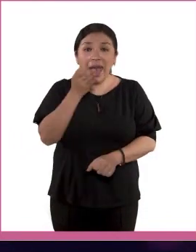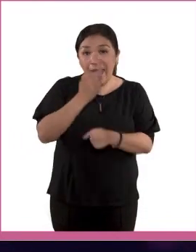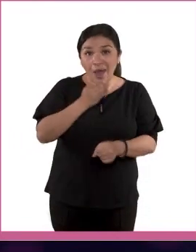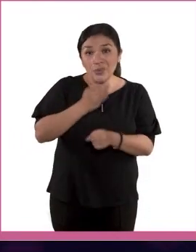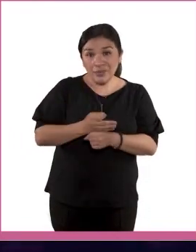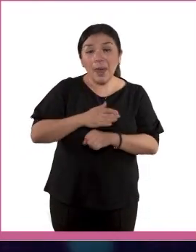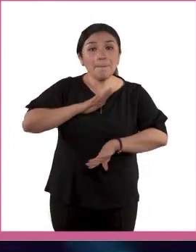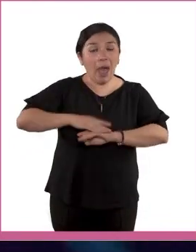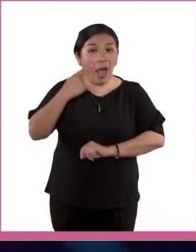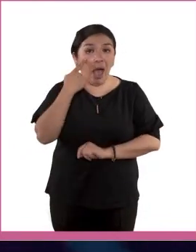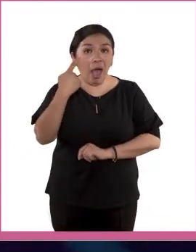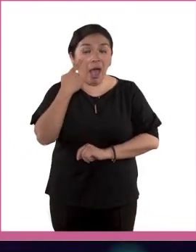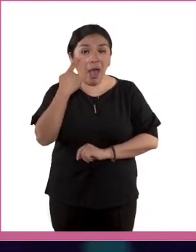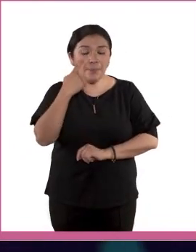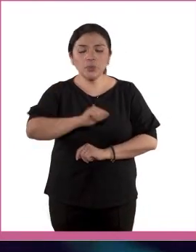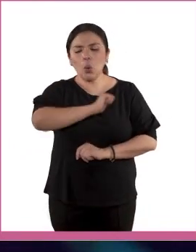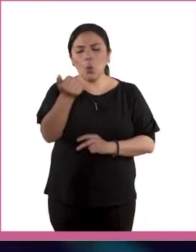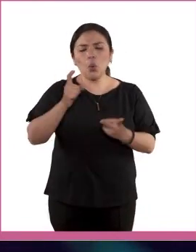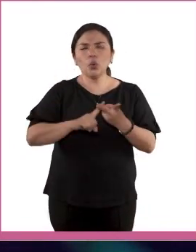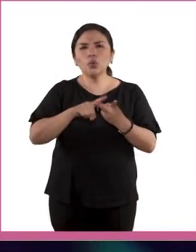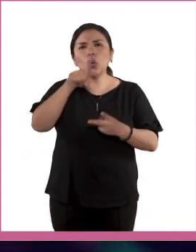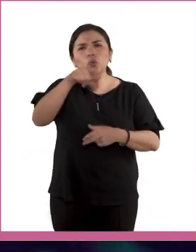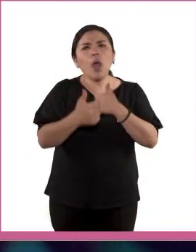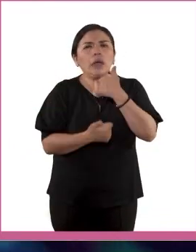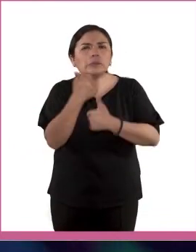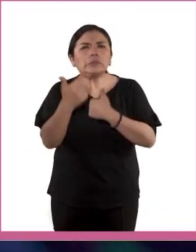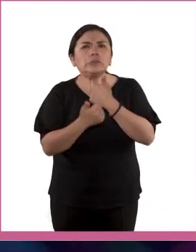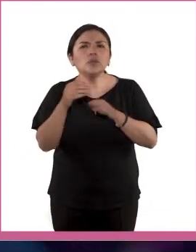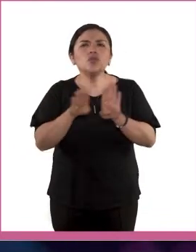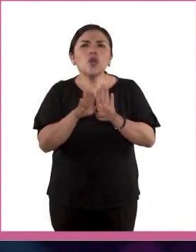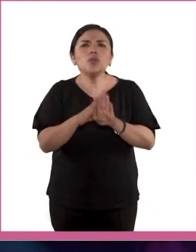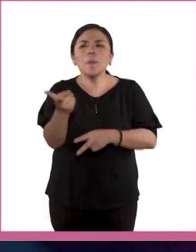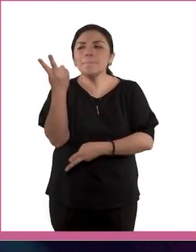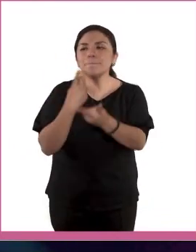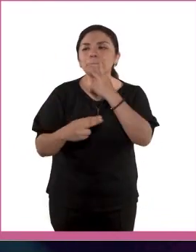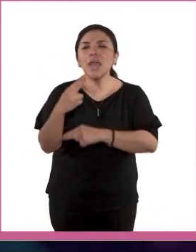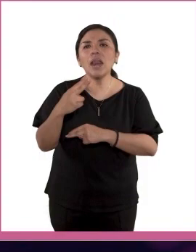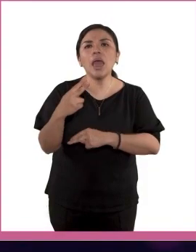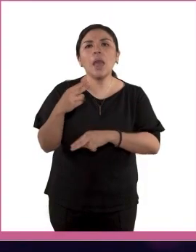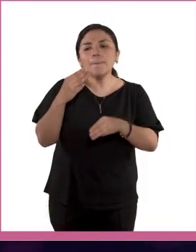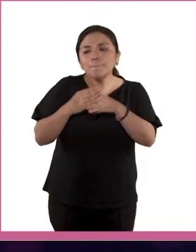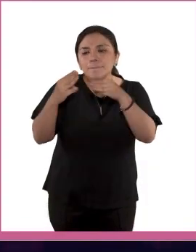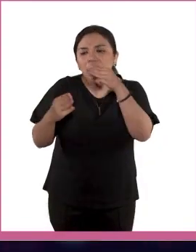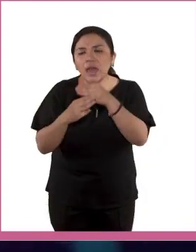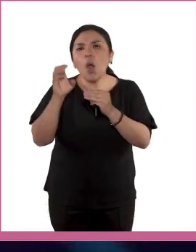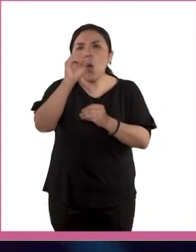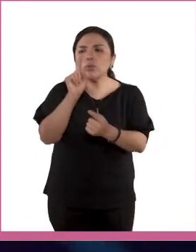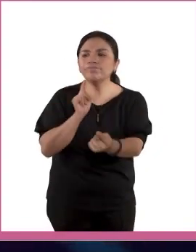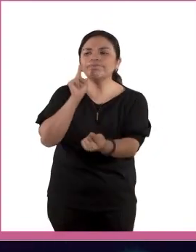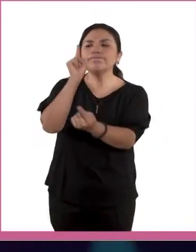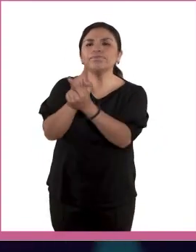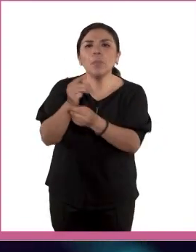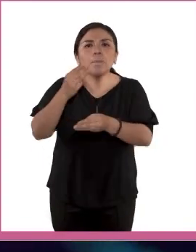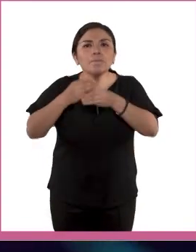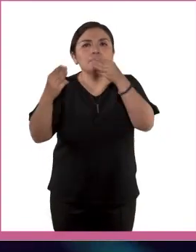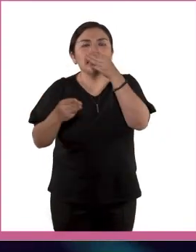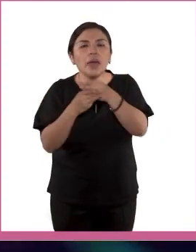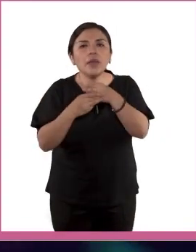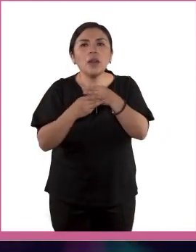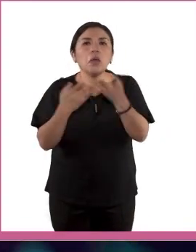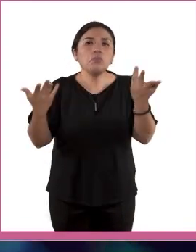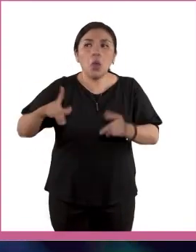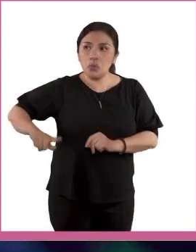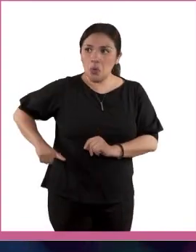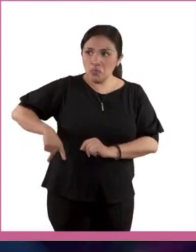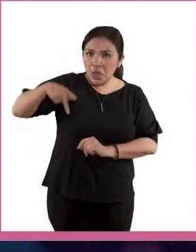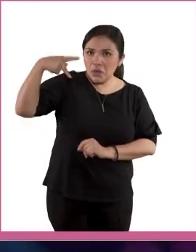viable, ¿no?, en estos momentos. Y la otra es buscar o agenciarse recursos o acercarse a